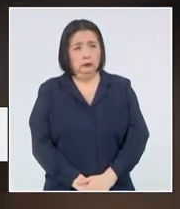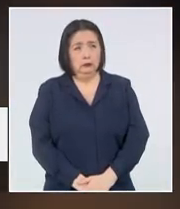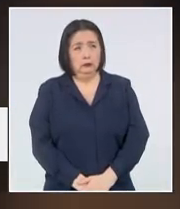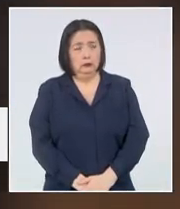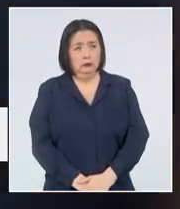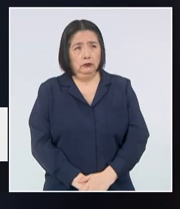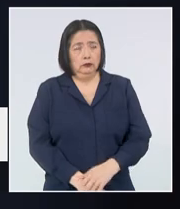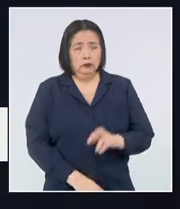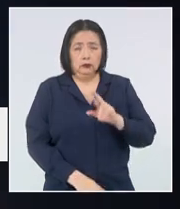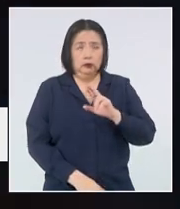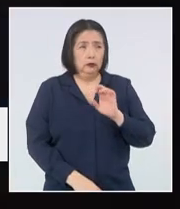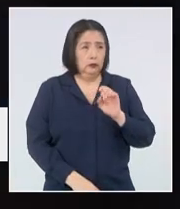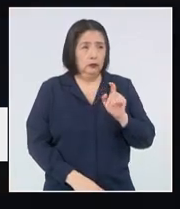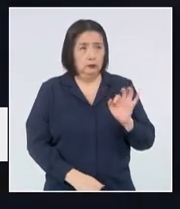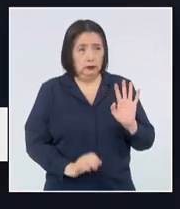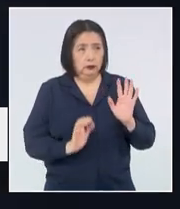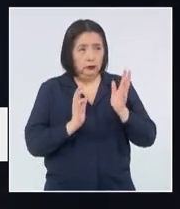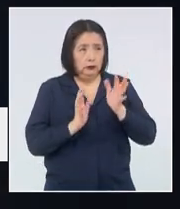Robert, deja eso. No, no